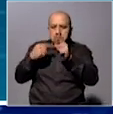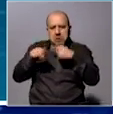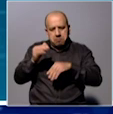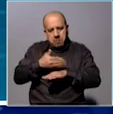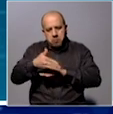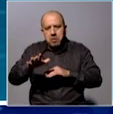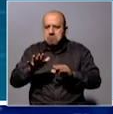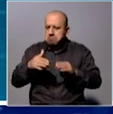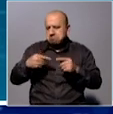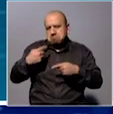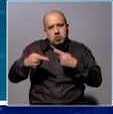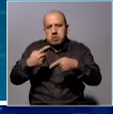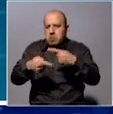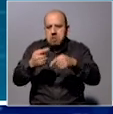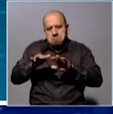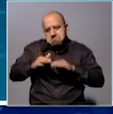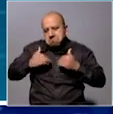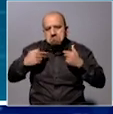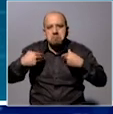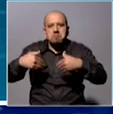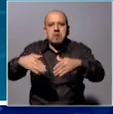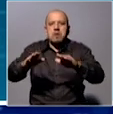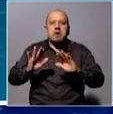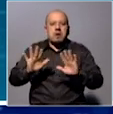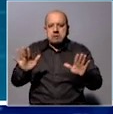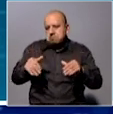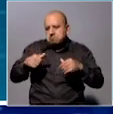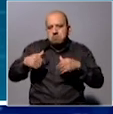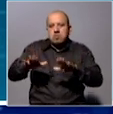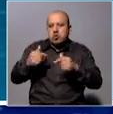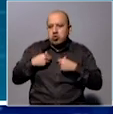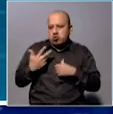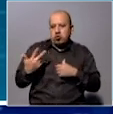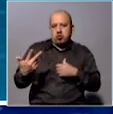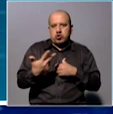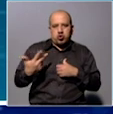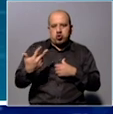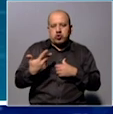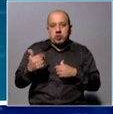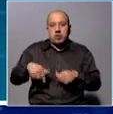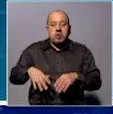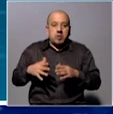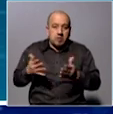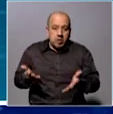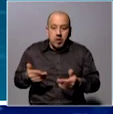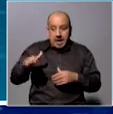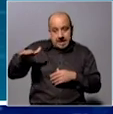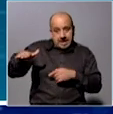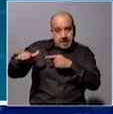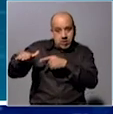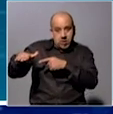avanzada la entrevista, no. Es un ámbito de nosotros y en el cual el